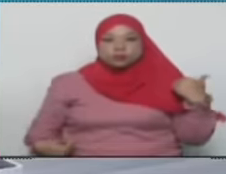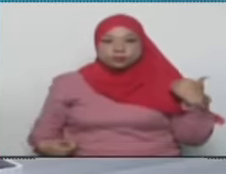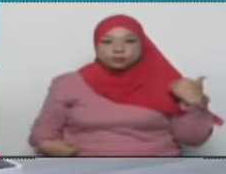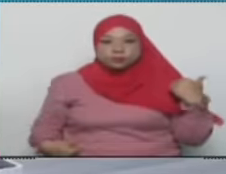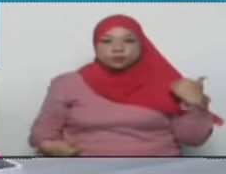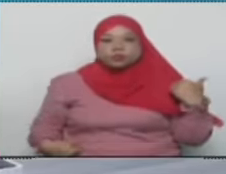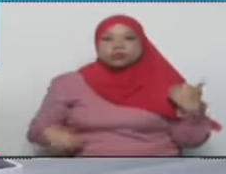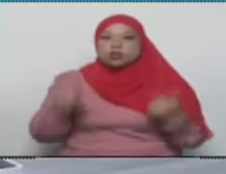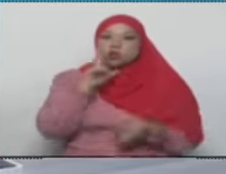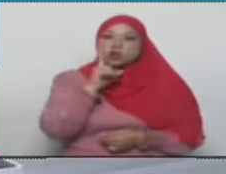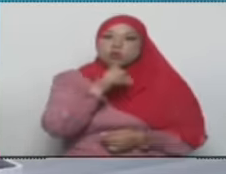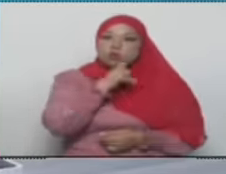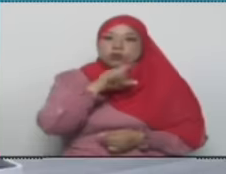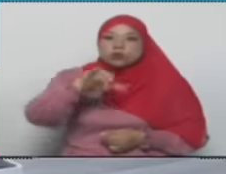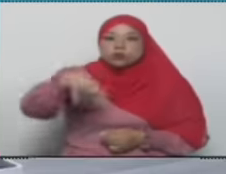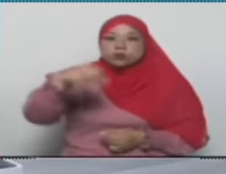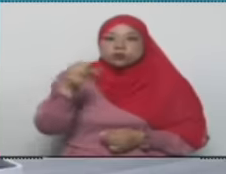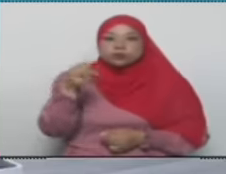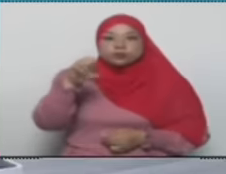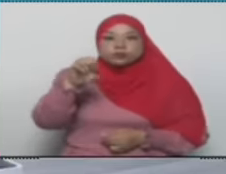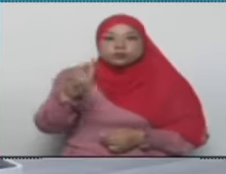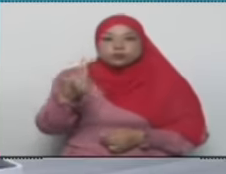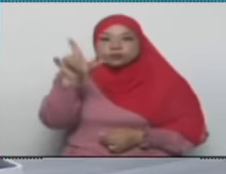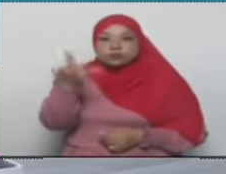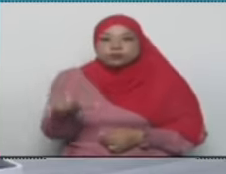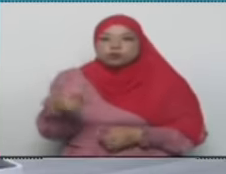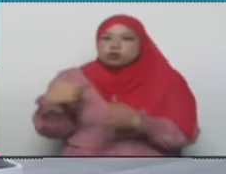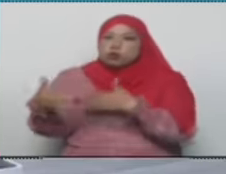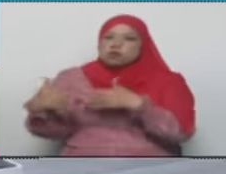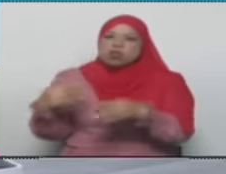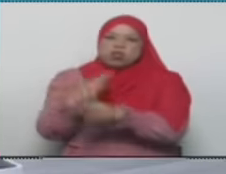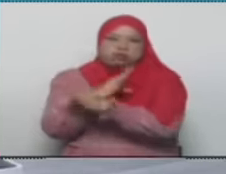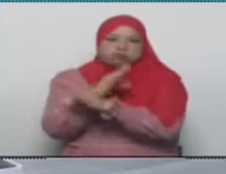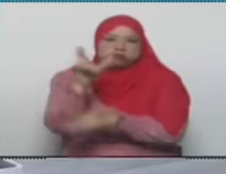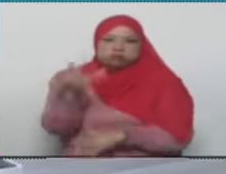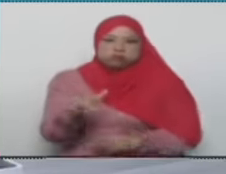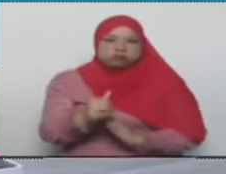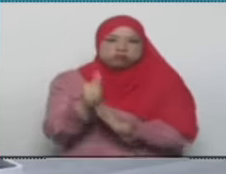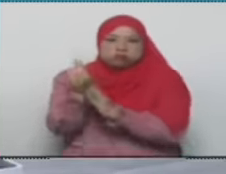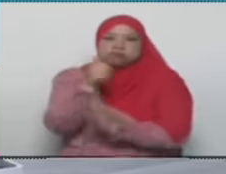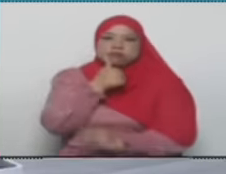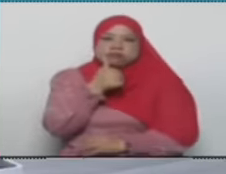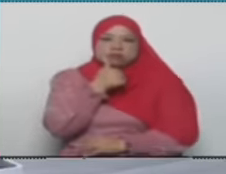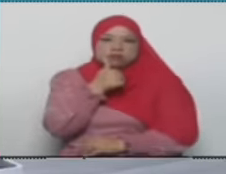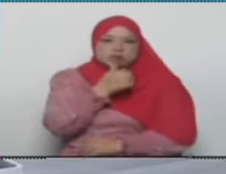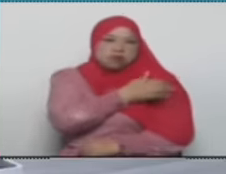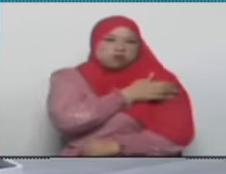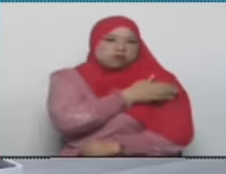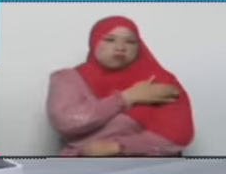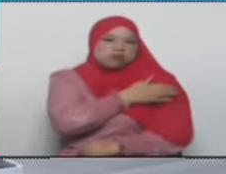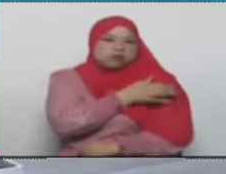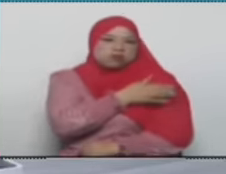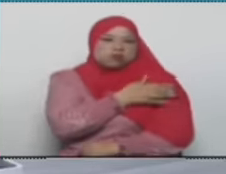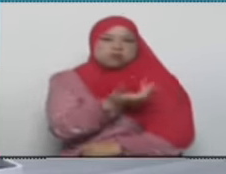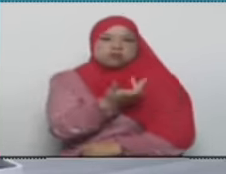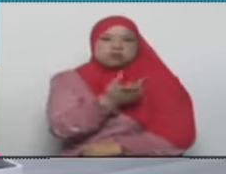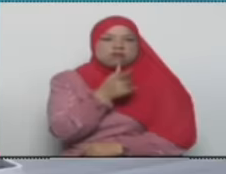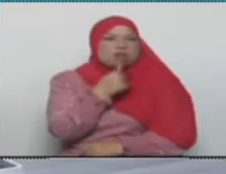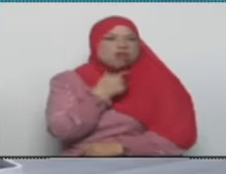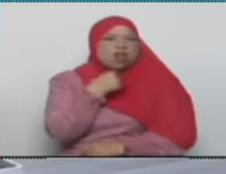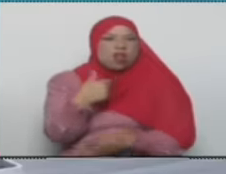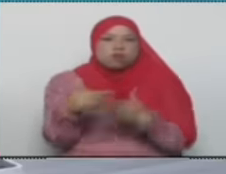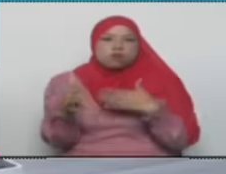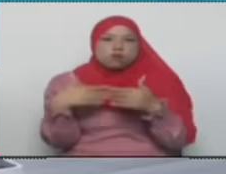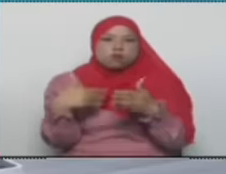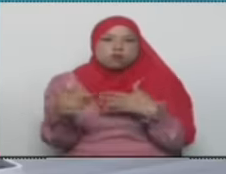Brito. Y él me decía que a Elon Musk no le interesaba quién era la extrema derecha o quién estaba detrás de la extrema derecha.